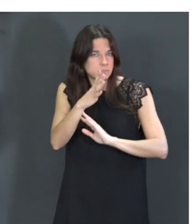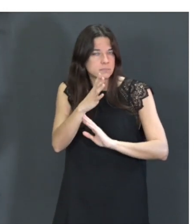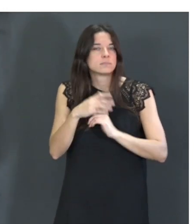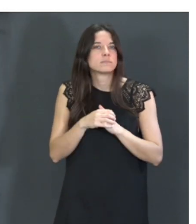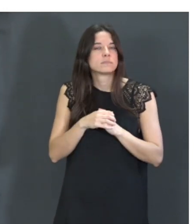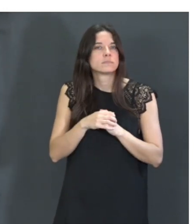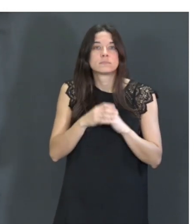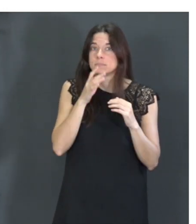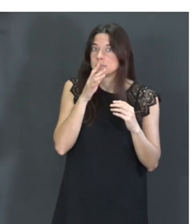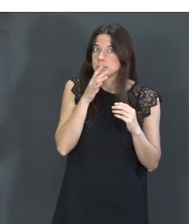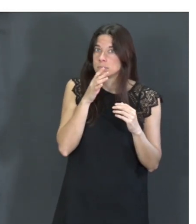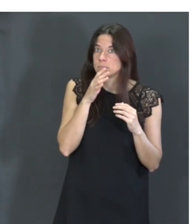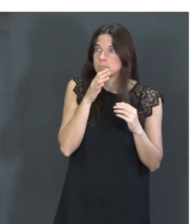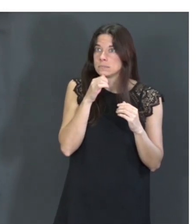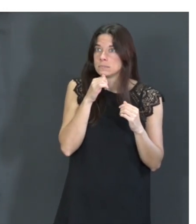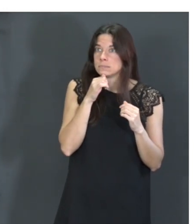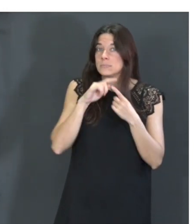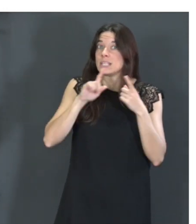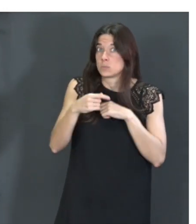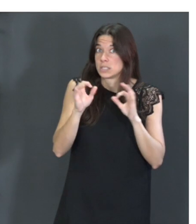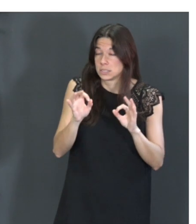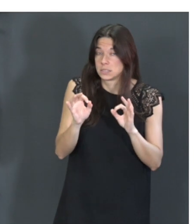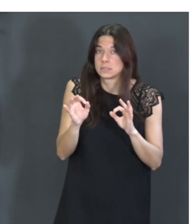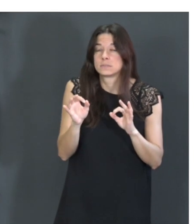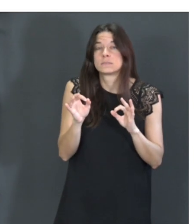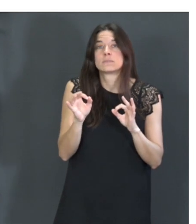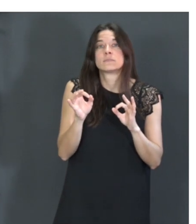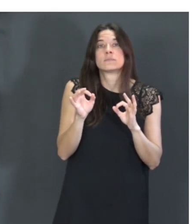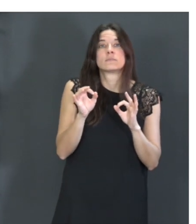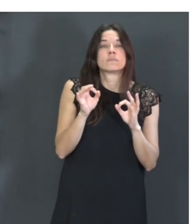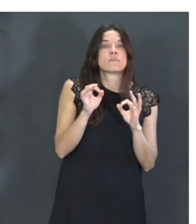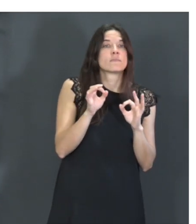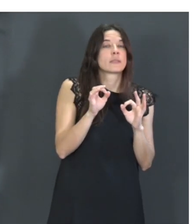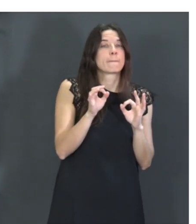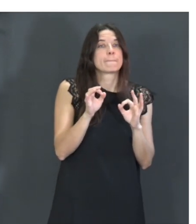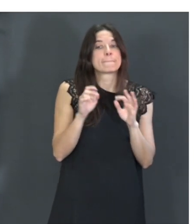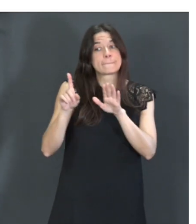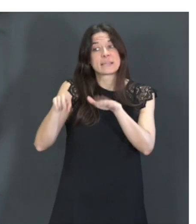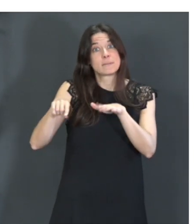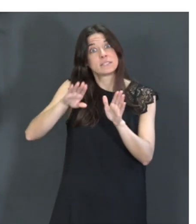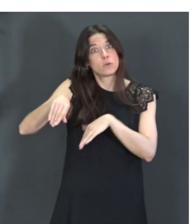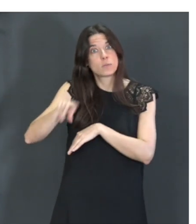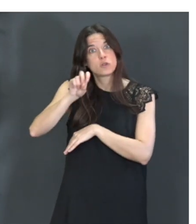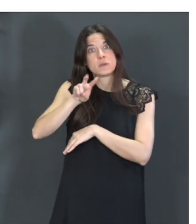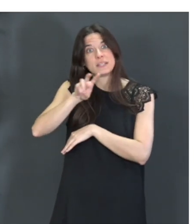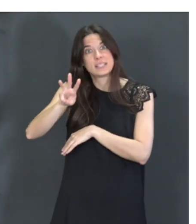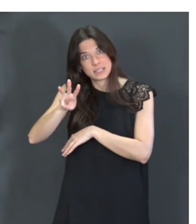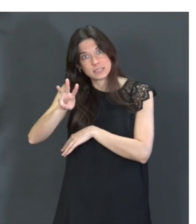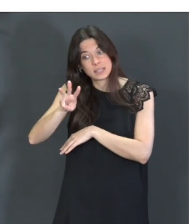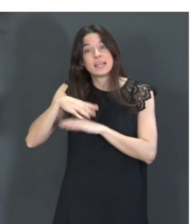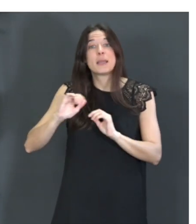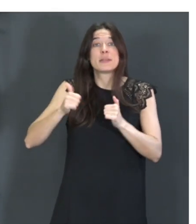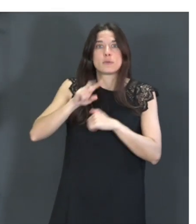integradas. Entonces, posterior a ello, el último semestre de 2023 y